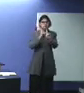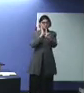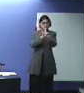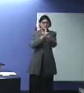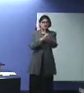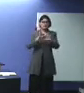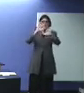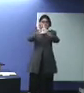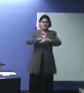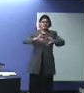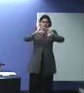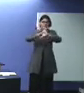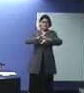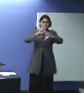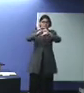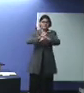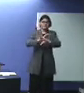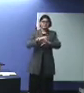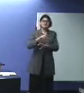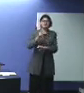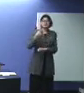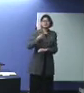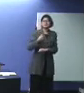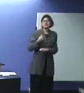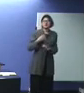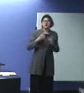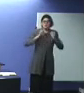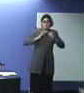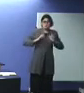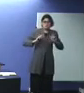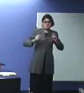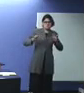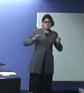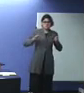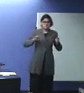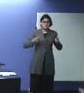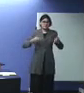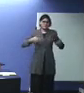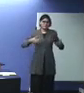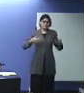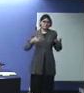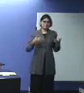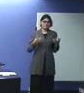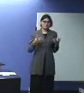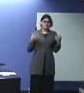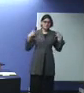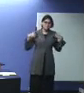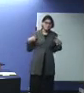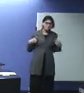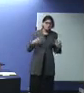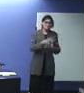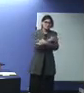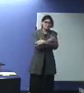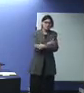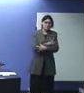quizá no sea tan útil, salud, la movilidad que yo tenga en brazos, en brazos o